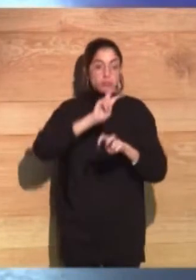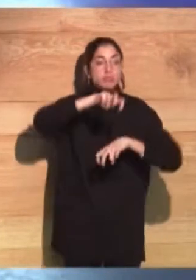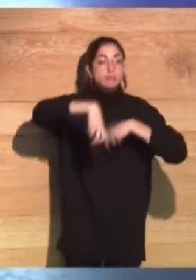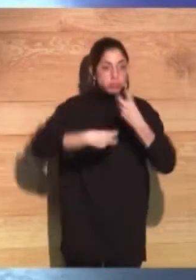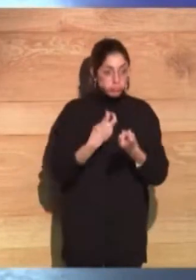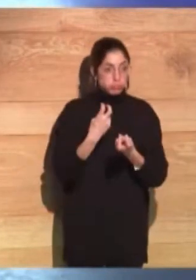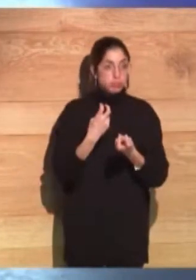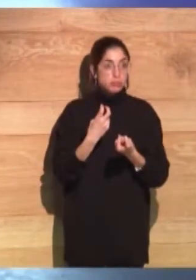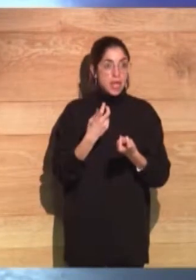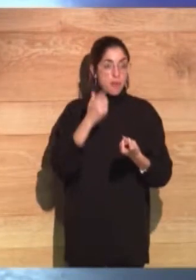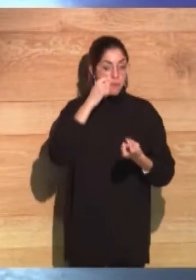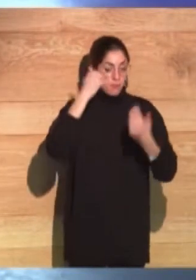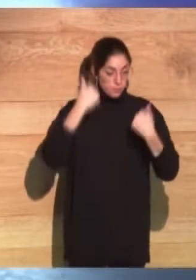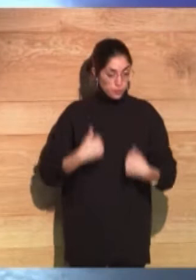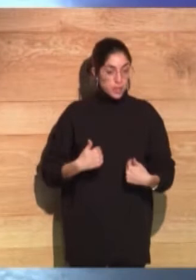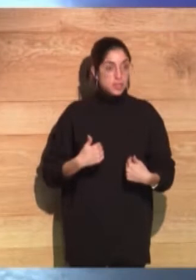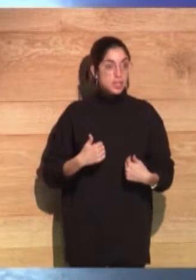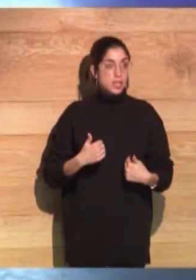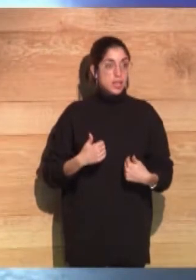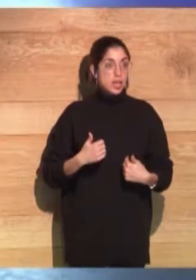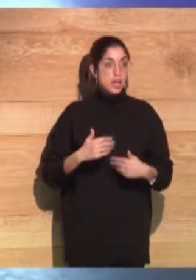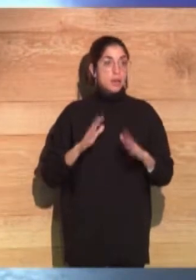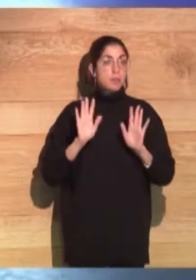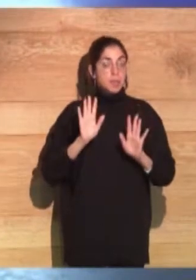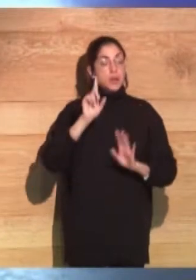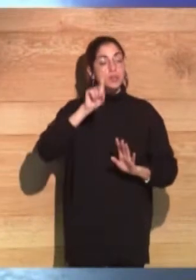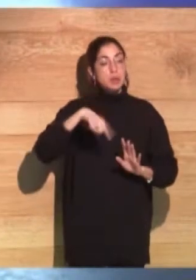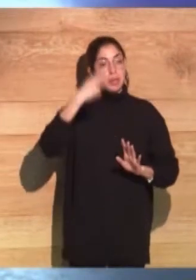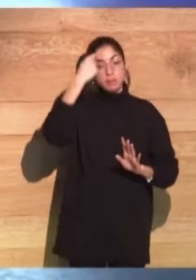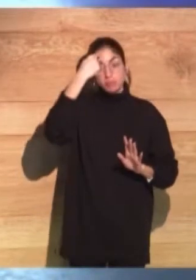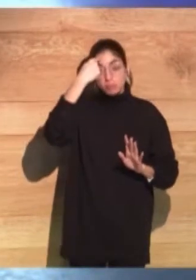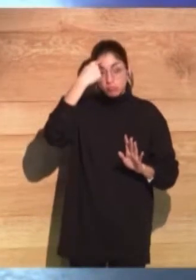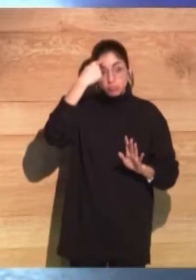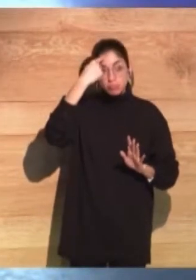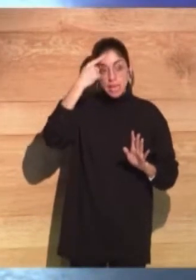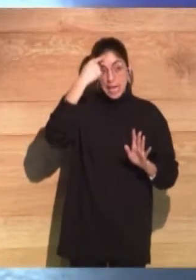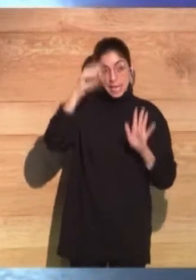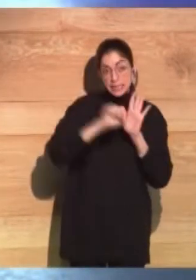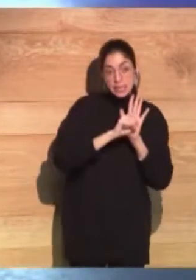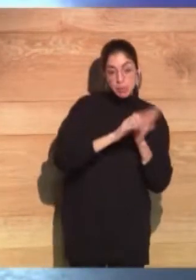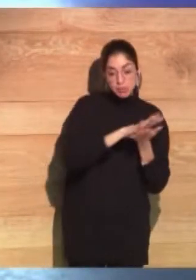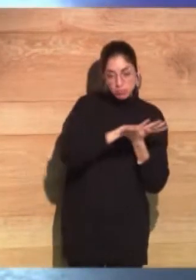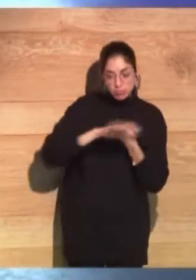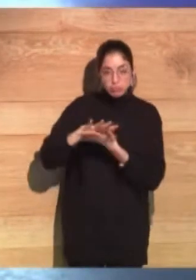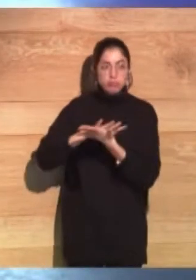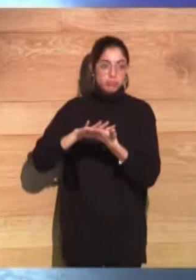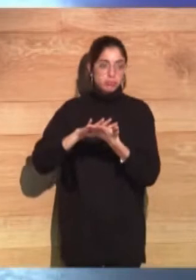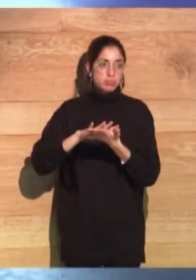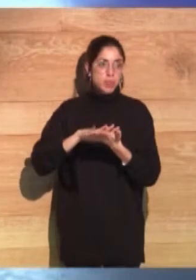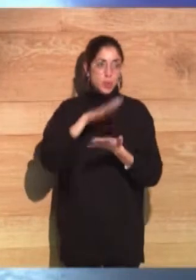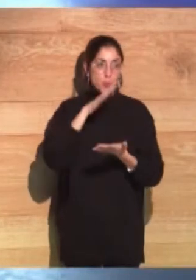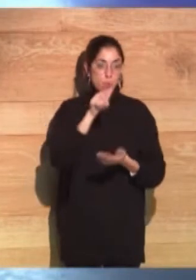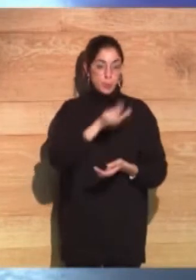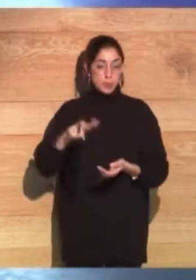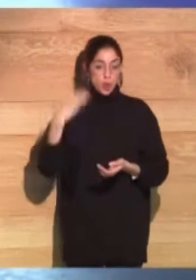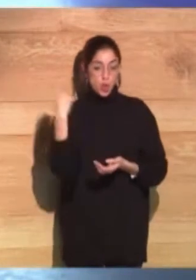como, y lo más importante, la destrucción mental, moral, el trauma que nuestros jóvenes han tenido que